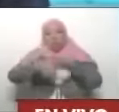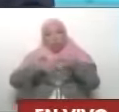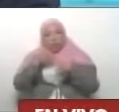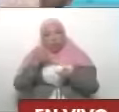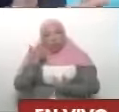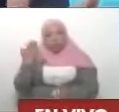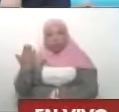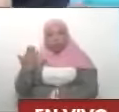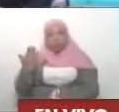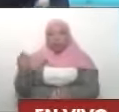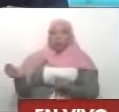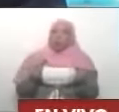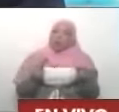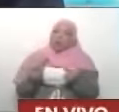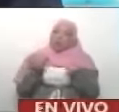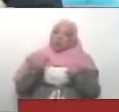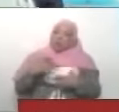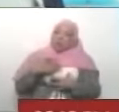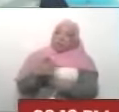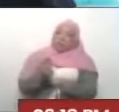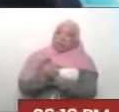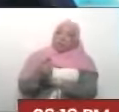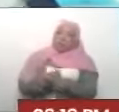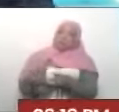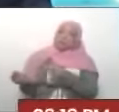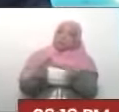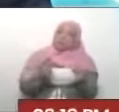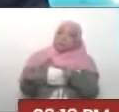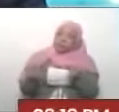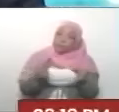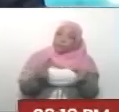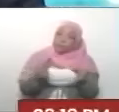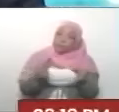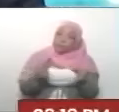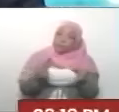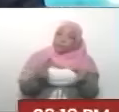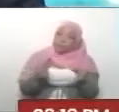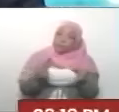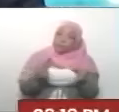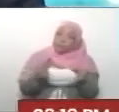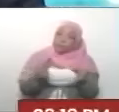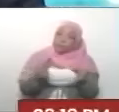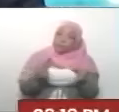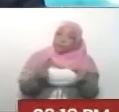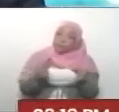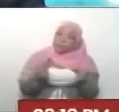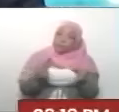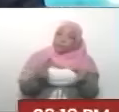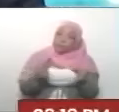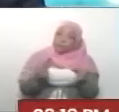generado. Y es un debate interesante, porque además es un debate que hemos dado de la historia insurgente.